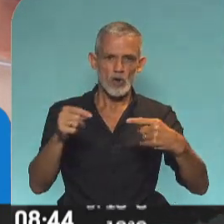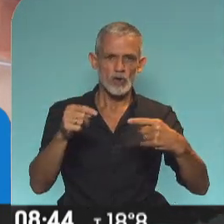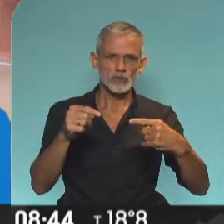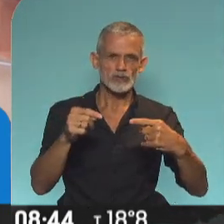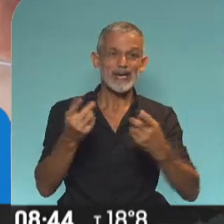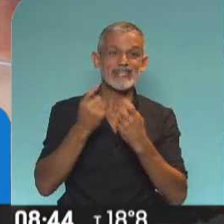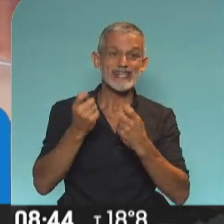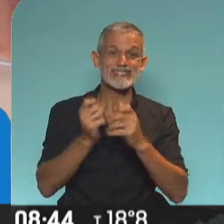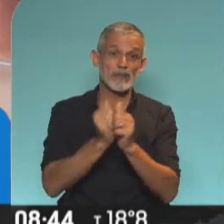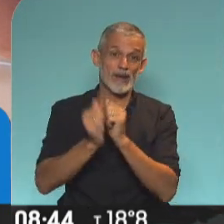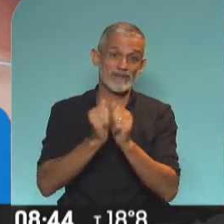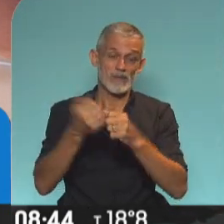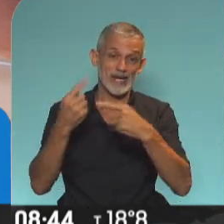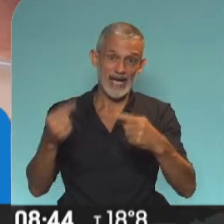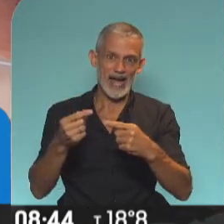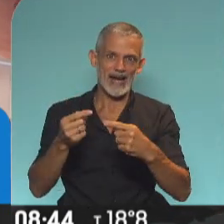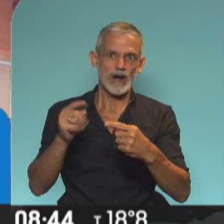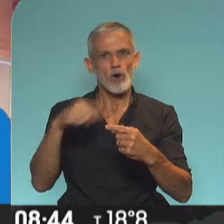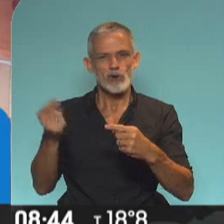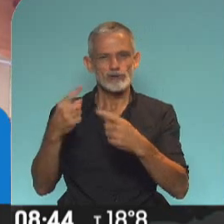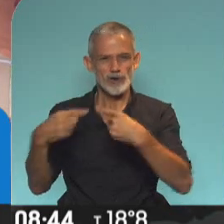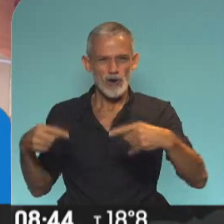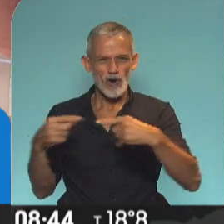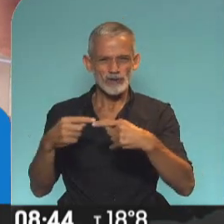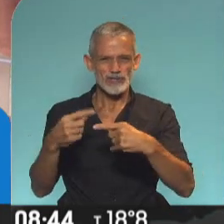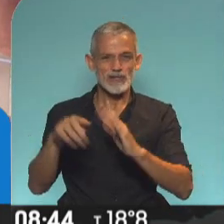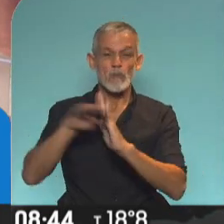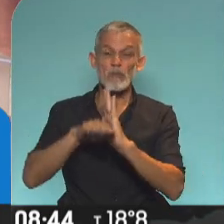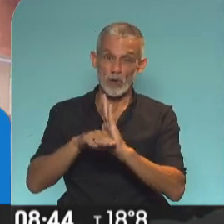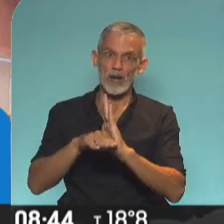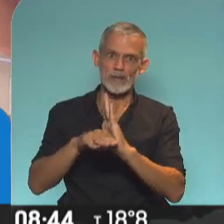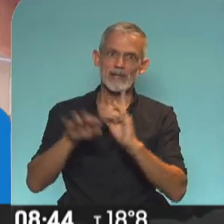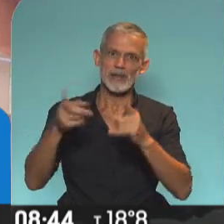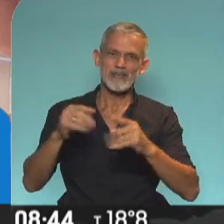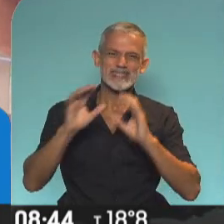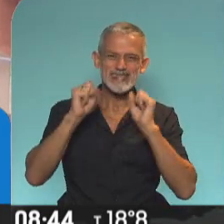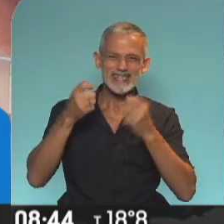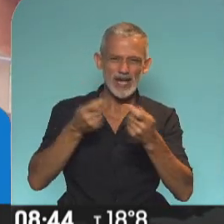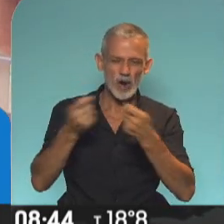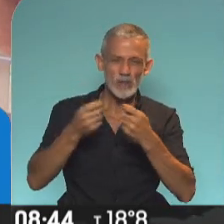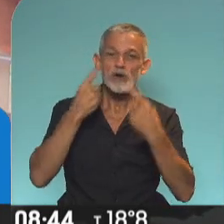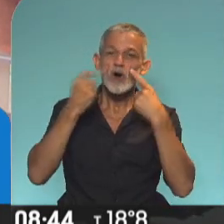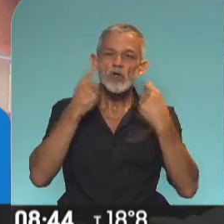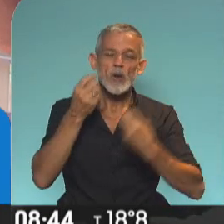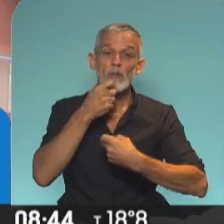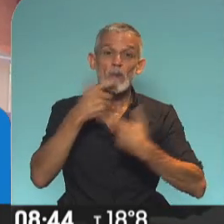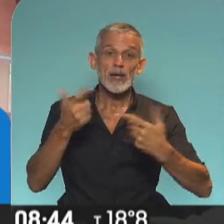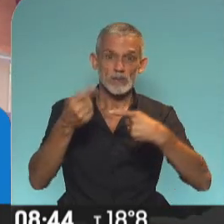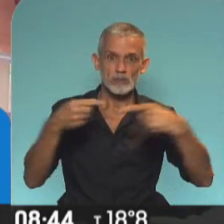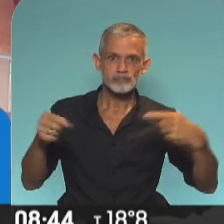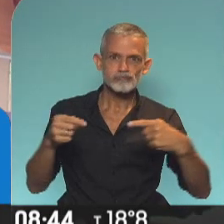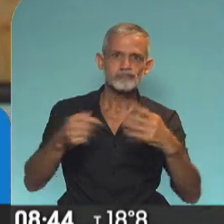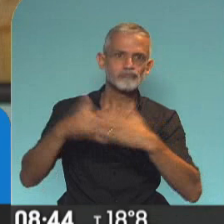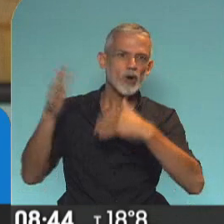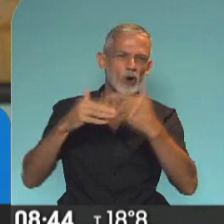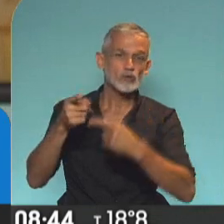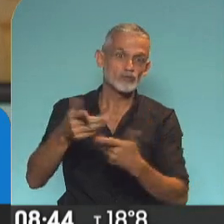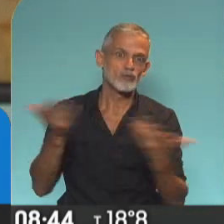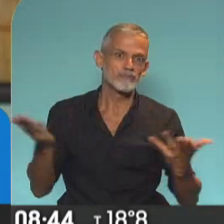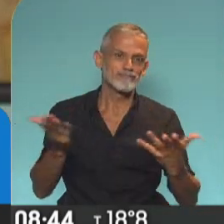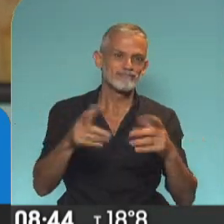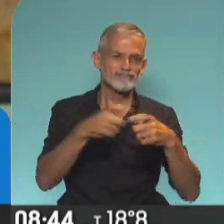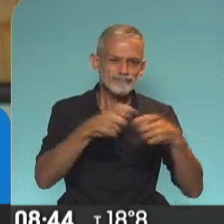Ahora, enero vamos a tener el dato del INDEC en estas horas, no sé si se da hoy, de la inflación de